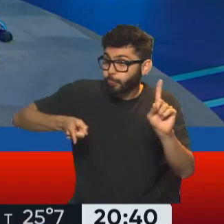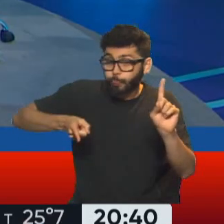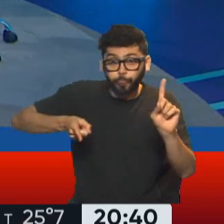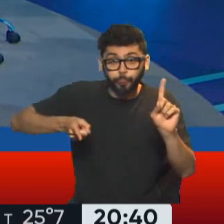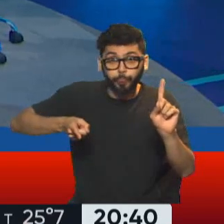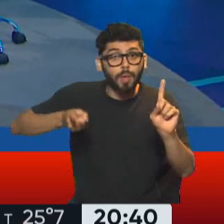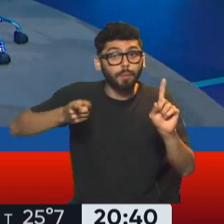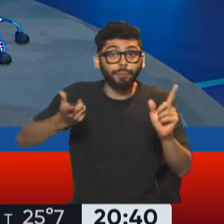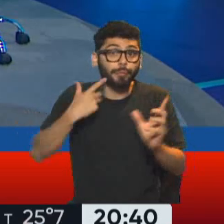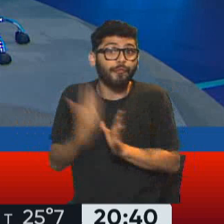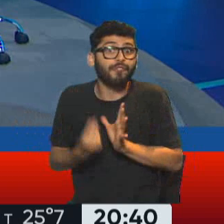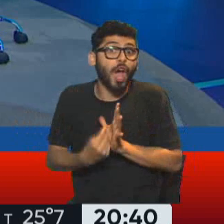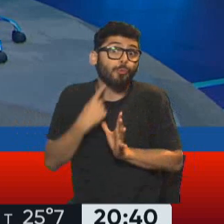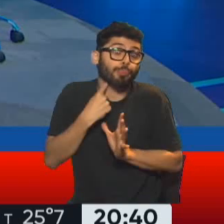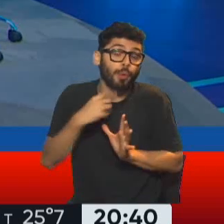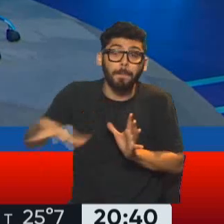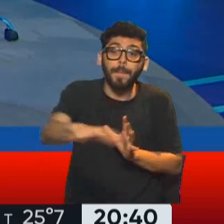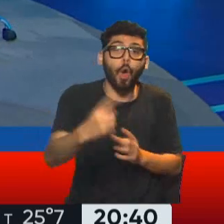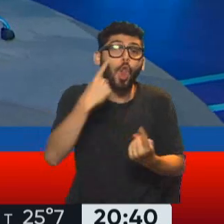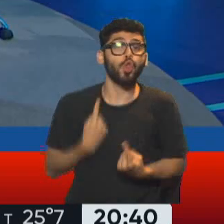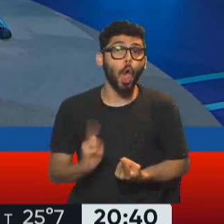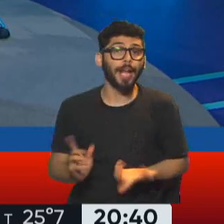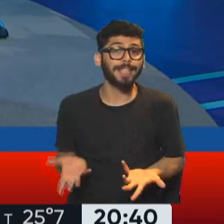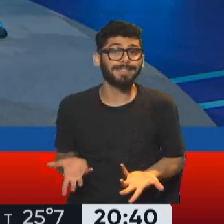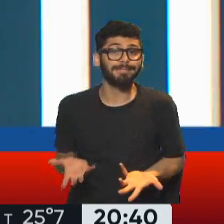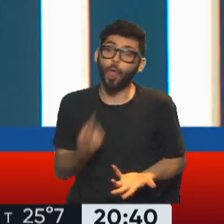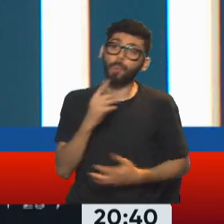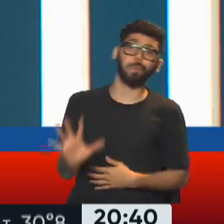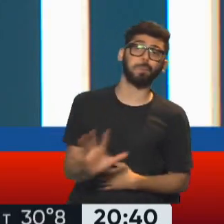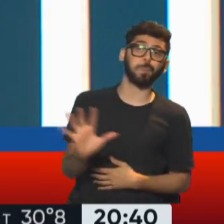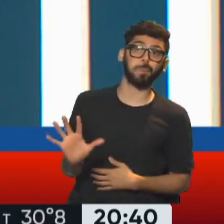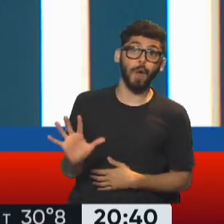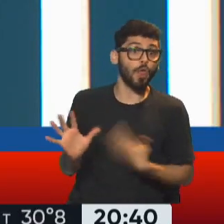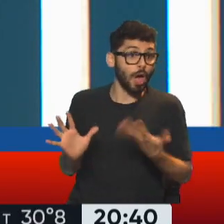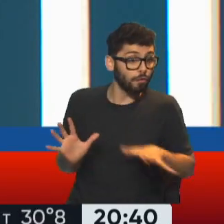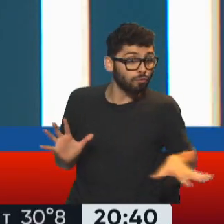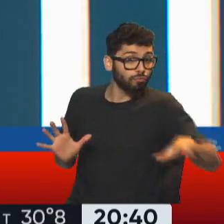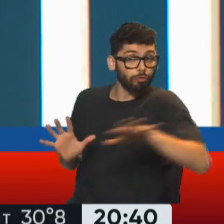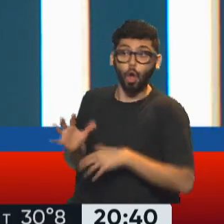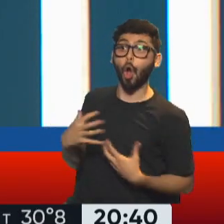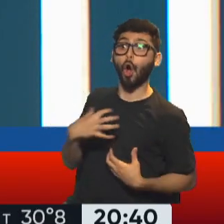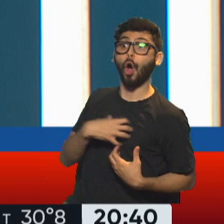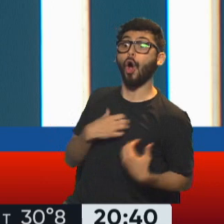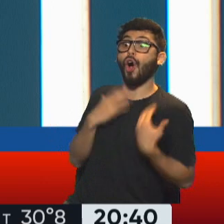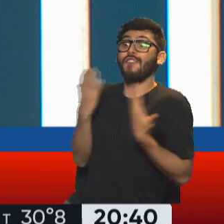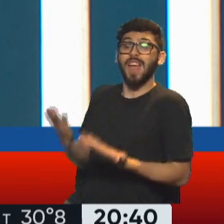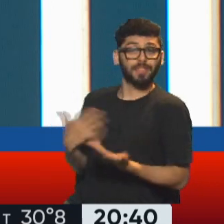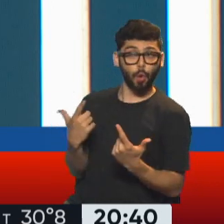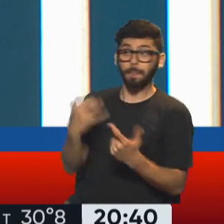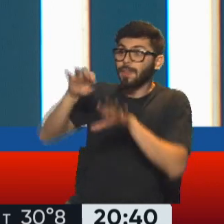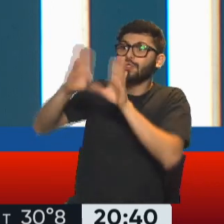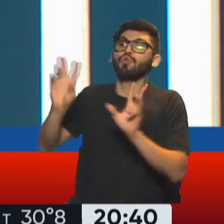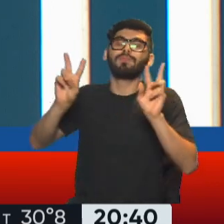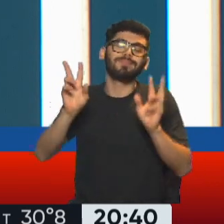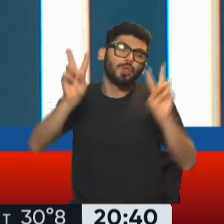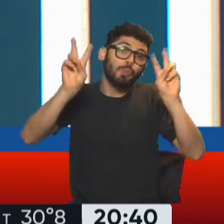de la sociedad que crea que ese fallo está amañado. Y esto lo que viola es la confianza de la ciudadanía en lo que debería ser sagrado. Nosotros deberíamos